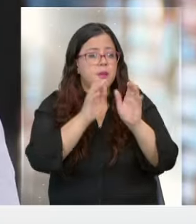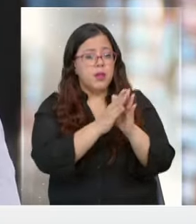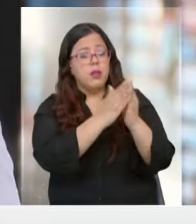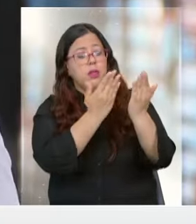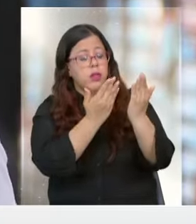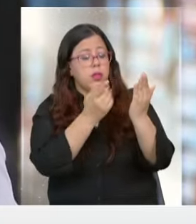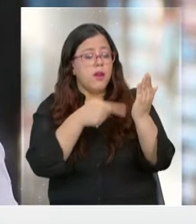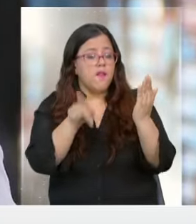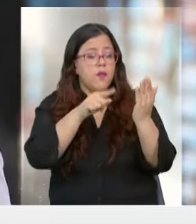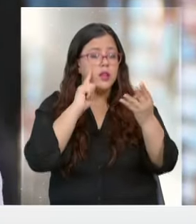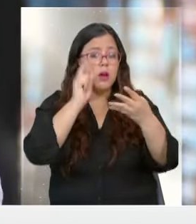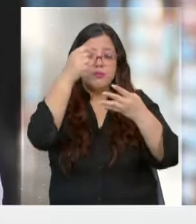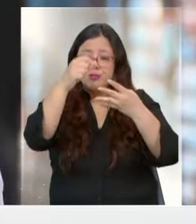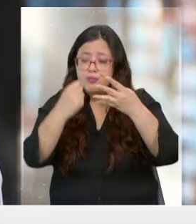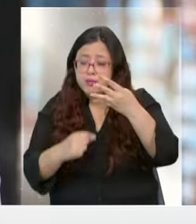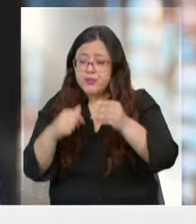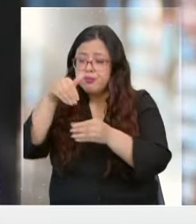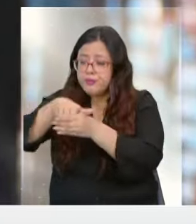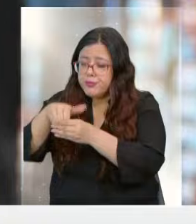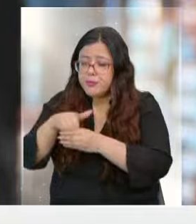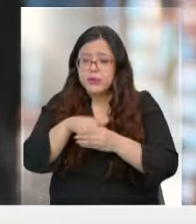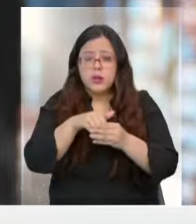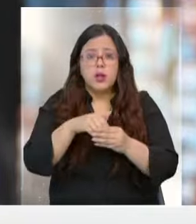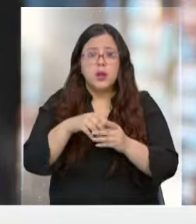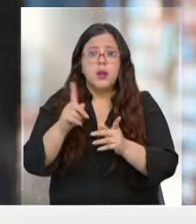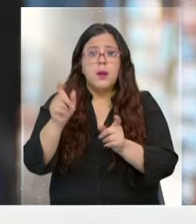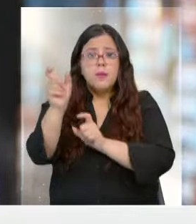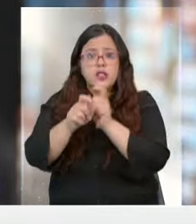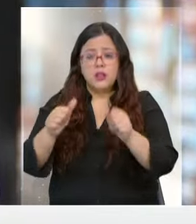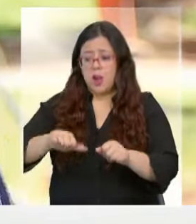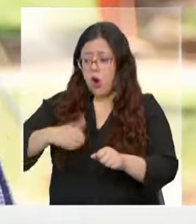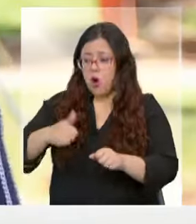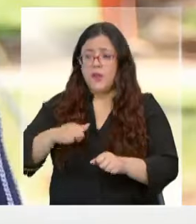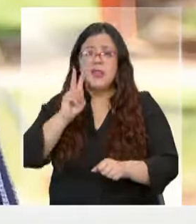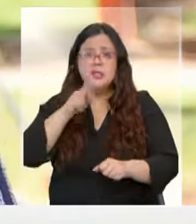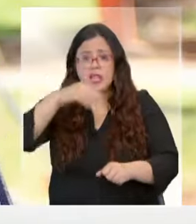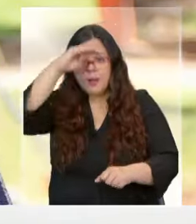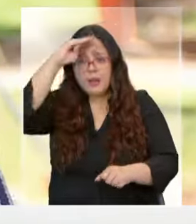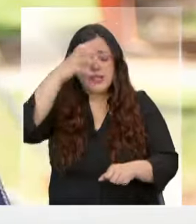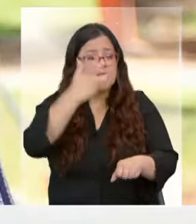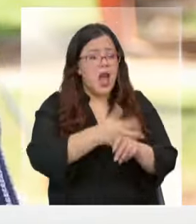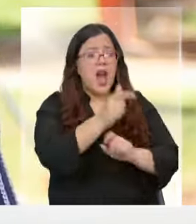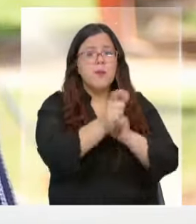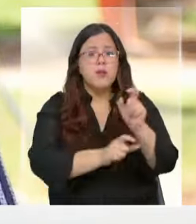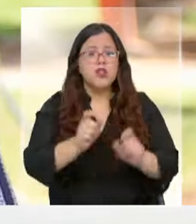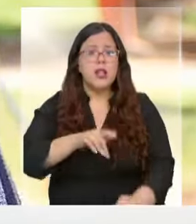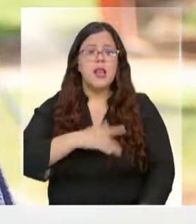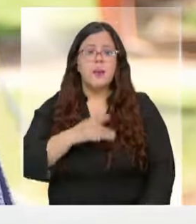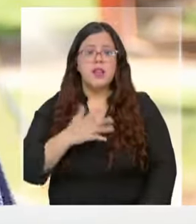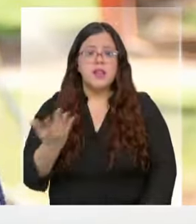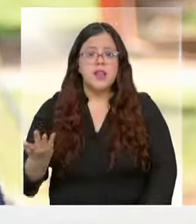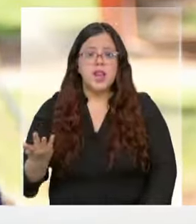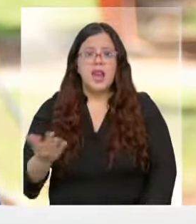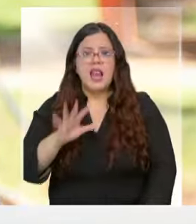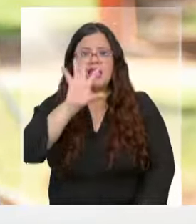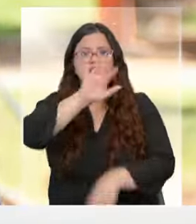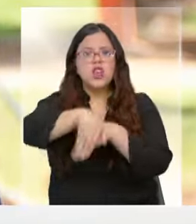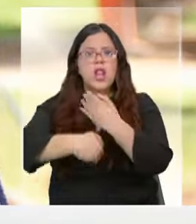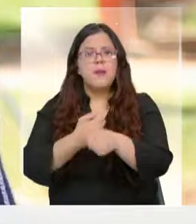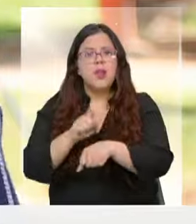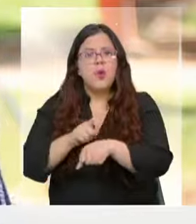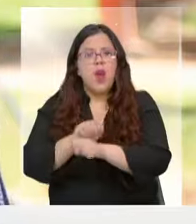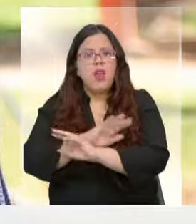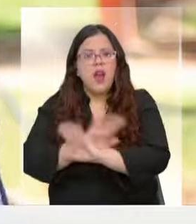porque éramos gente más que nada joven y sin experiencia. Hubieron personas que lamentablemente terminaron a las 5 de la